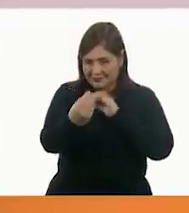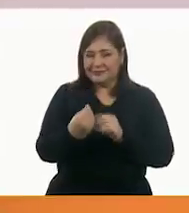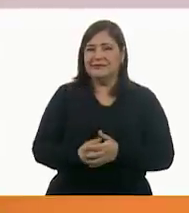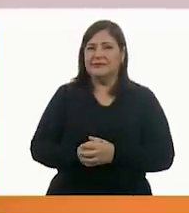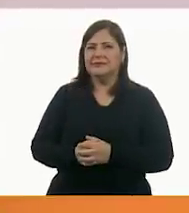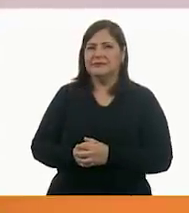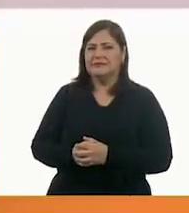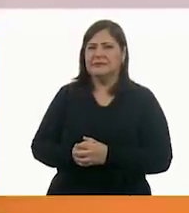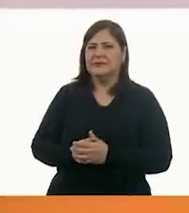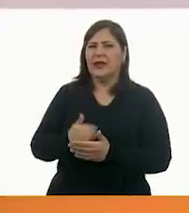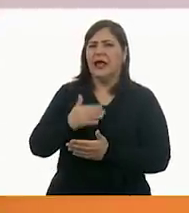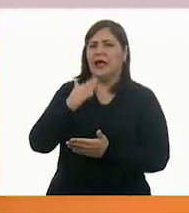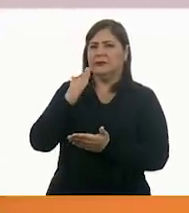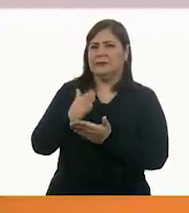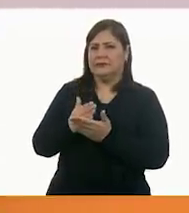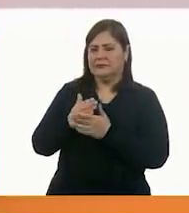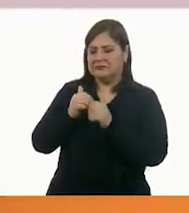dice...